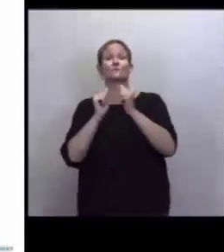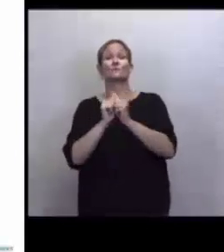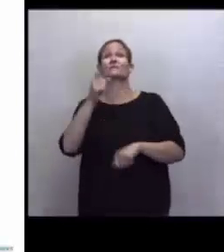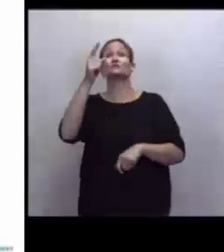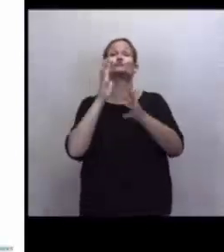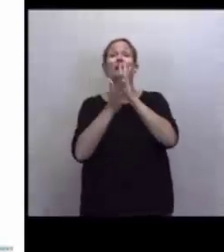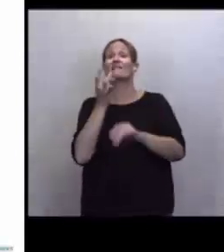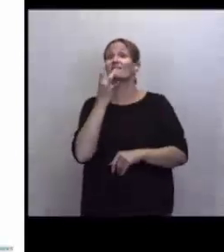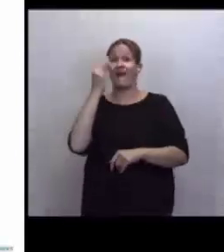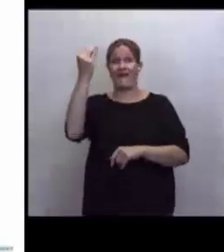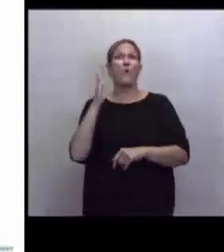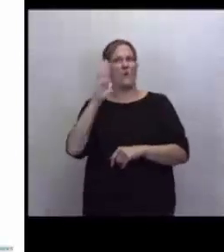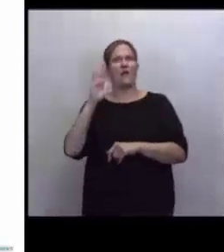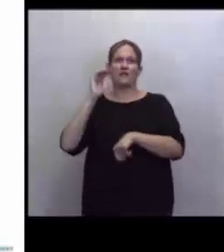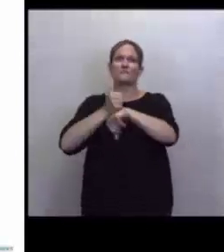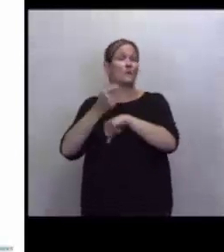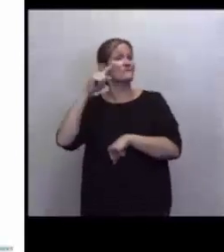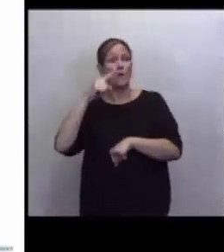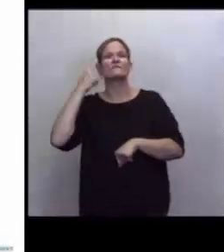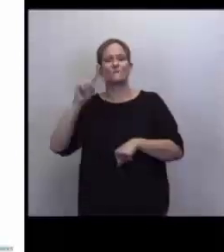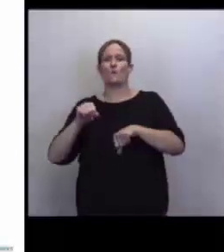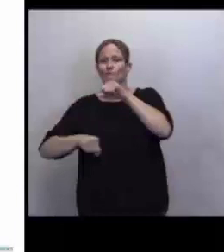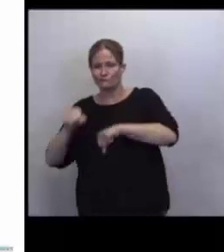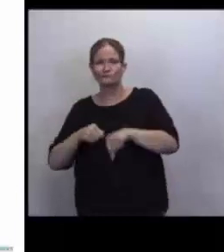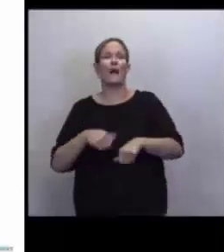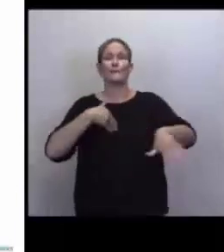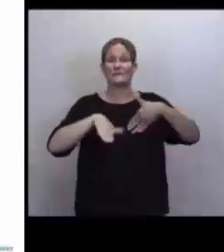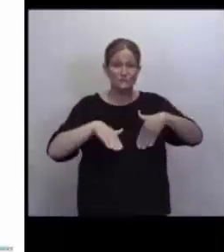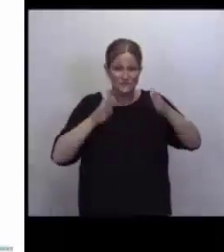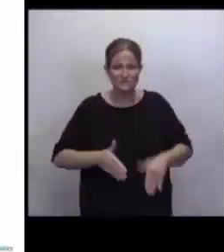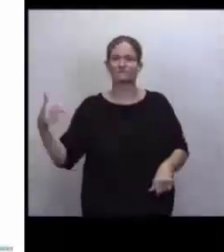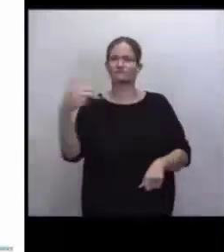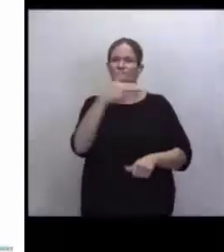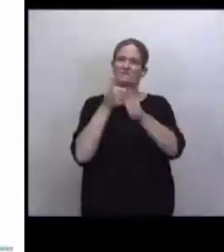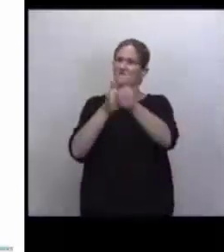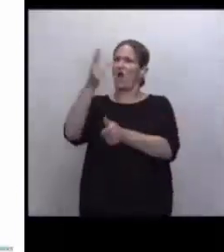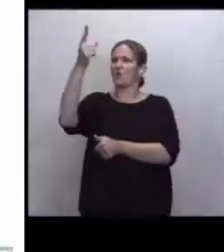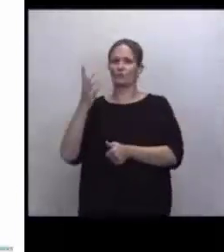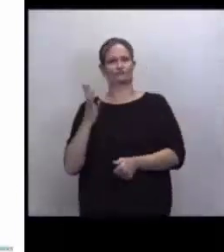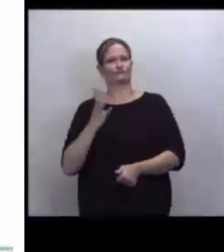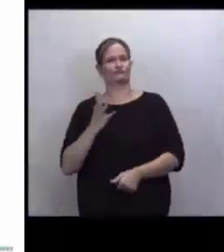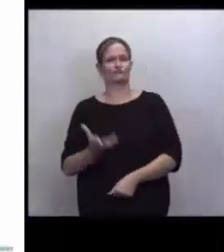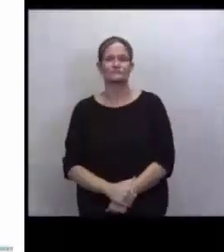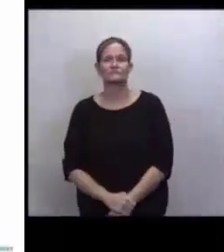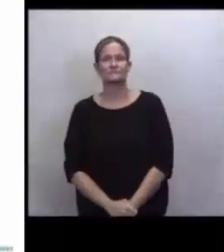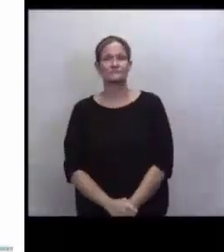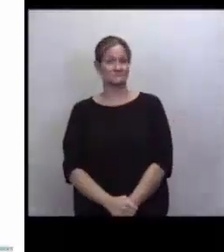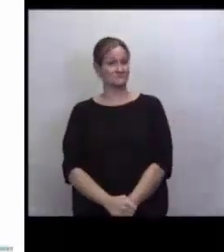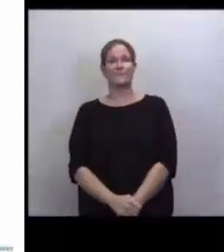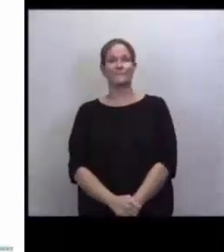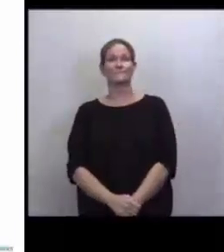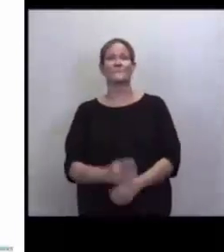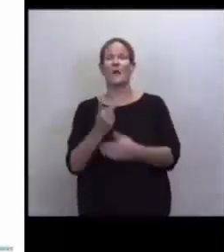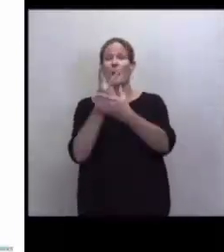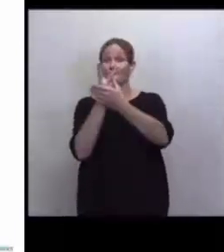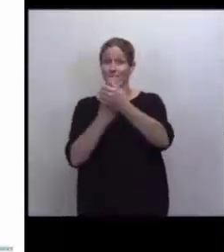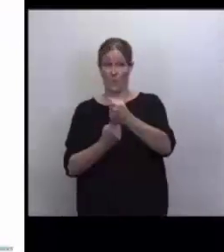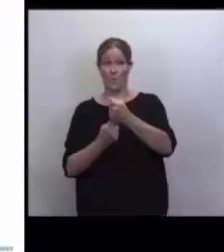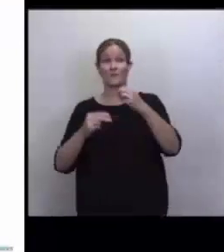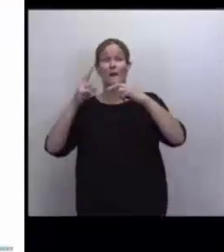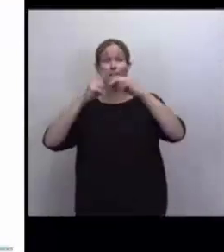para vehículos, peatones y ciclistas y mejoraría la conectividad del vecindario.